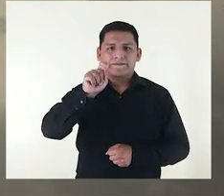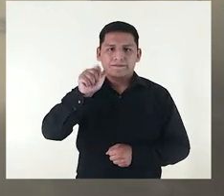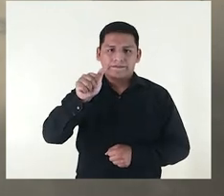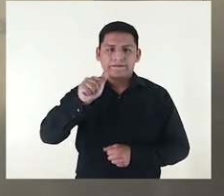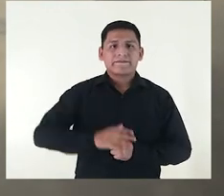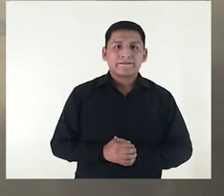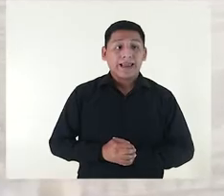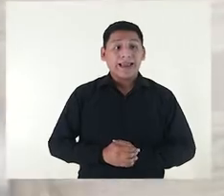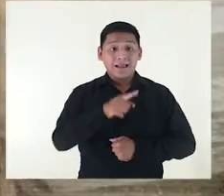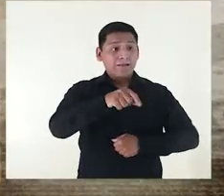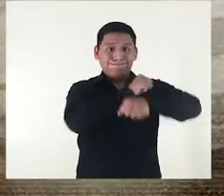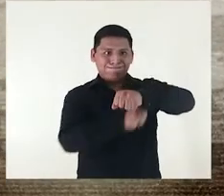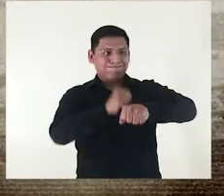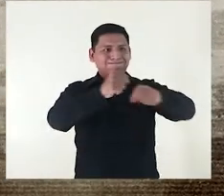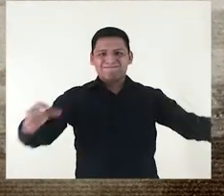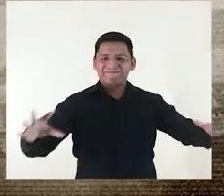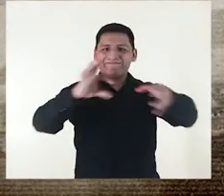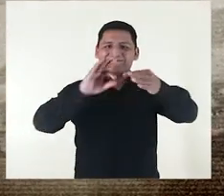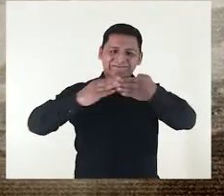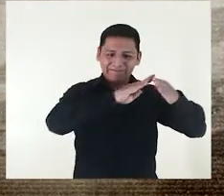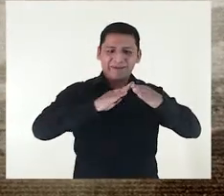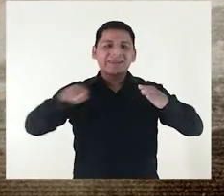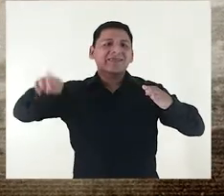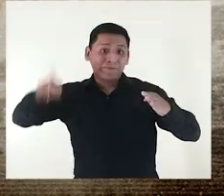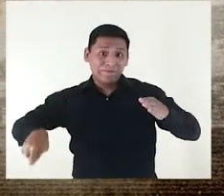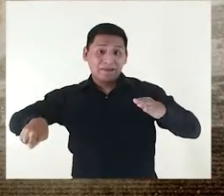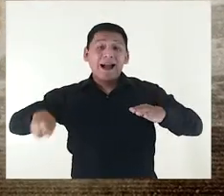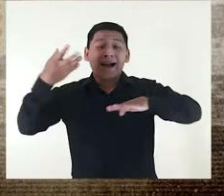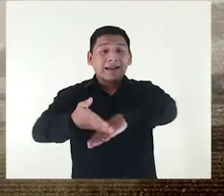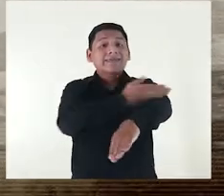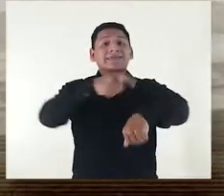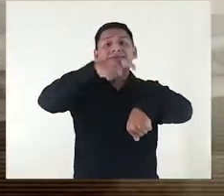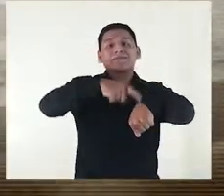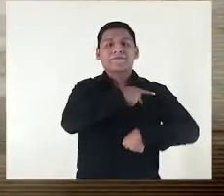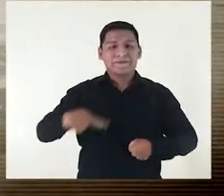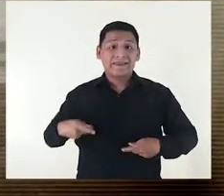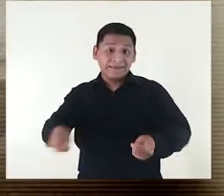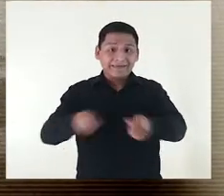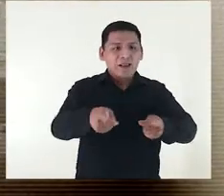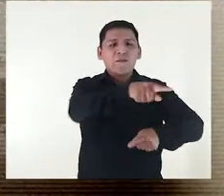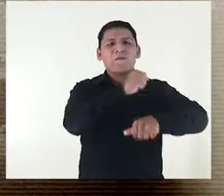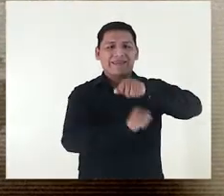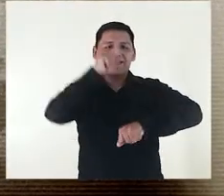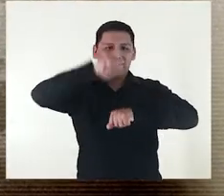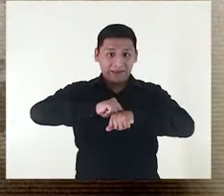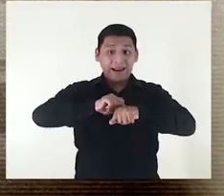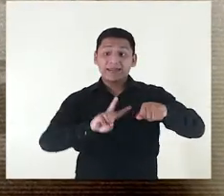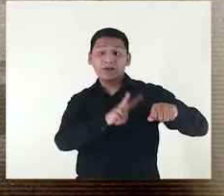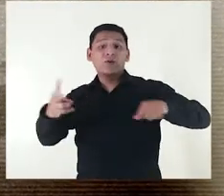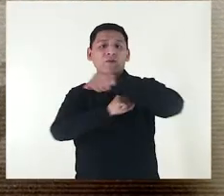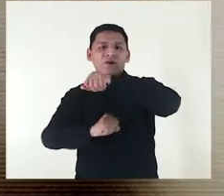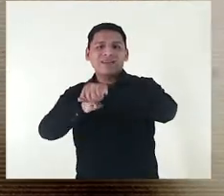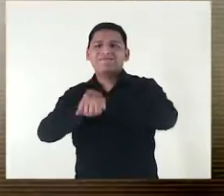Puente Balta, el único puente decente que conectaba la ciudad con el Rímac. Fue desde tiempos virreinales el Puente de Piedra.